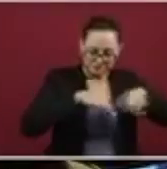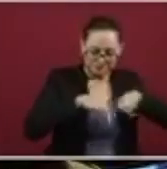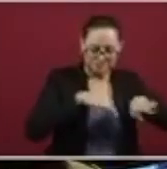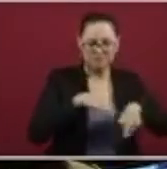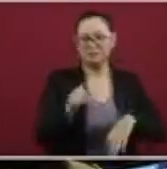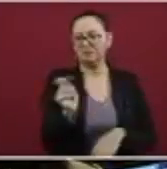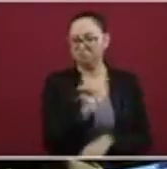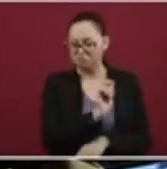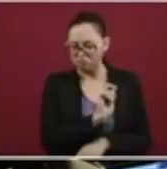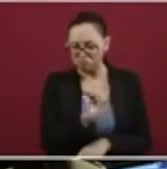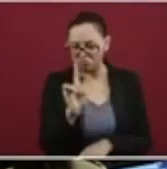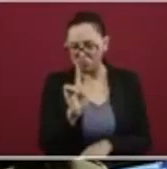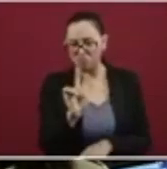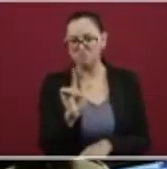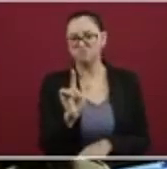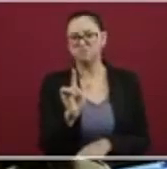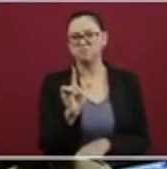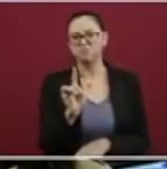profesionales,